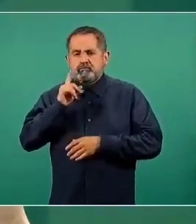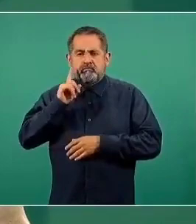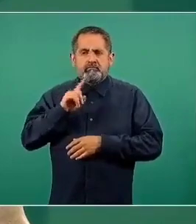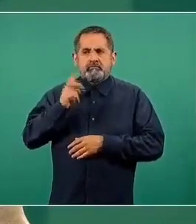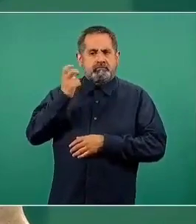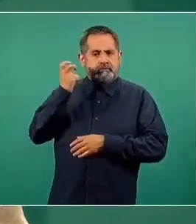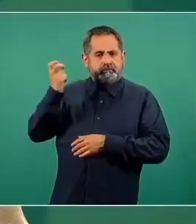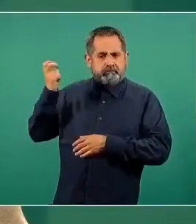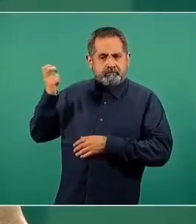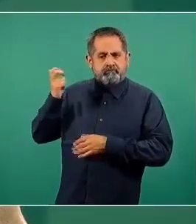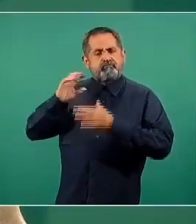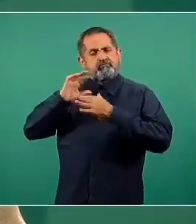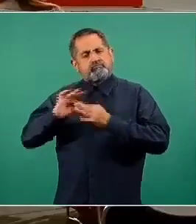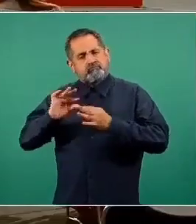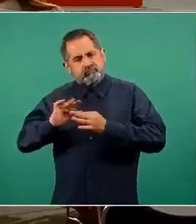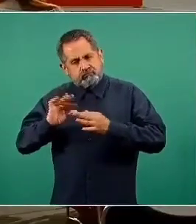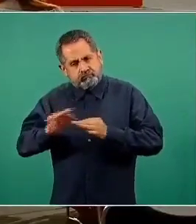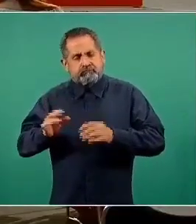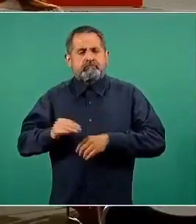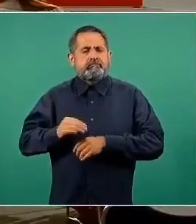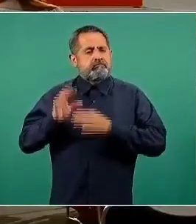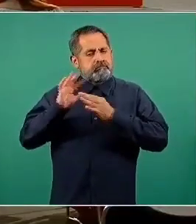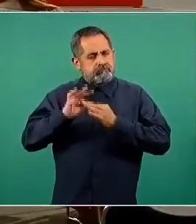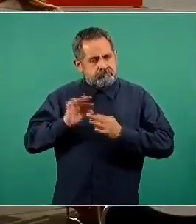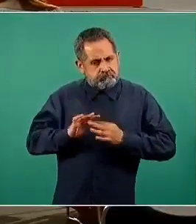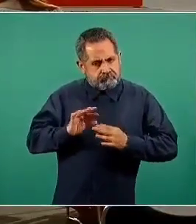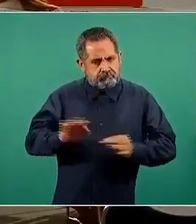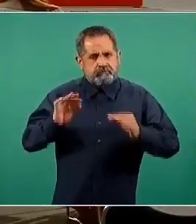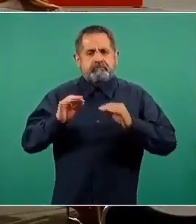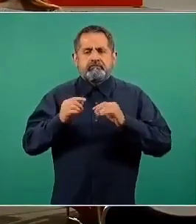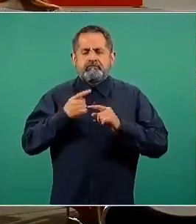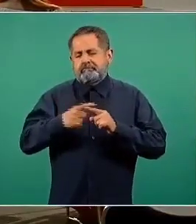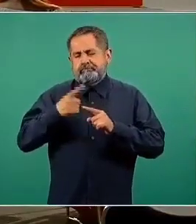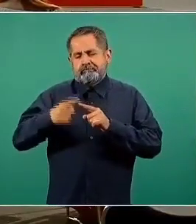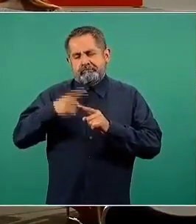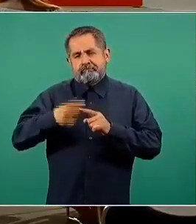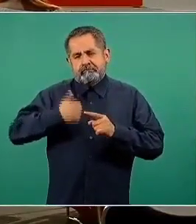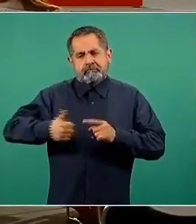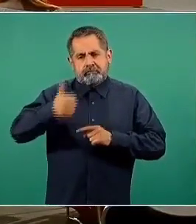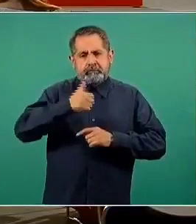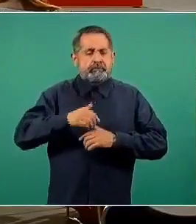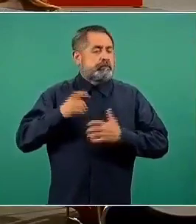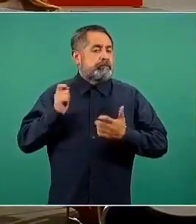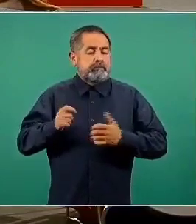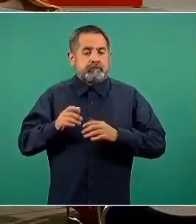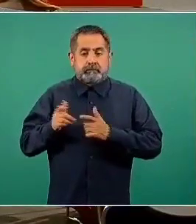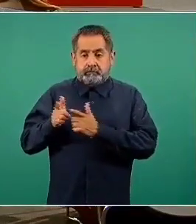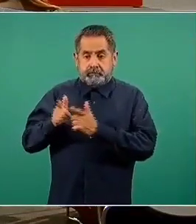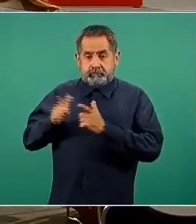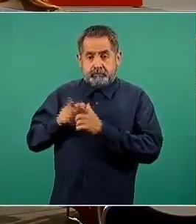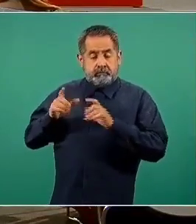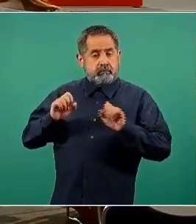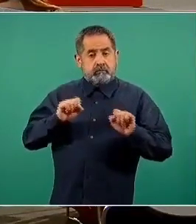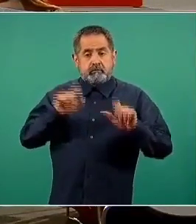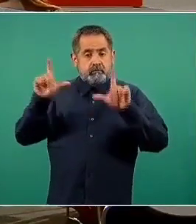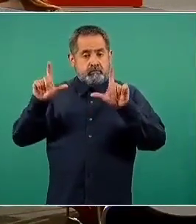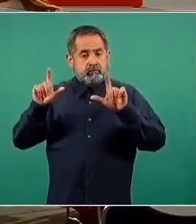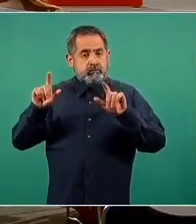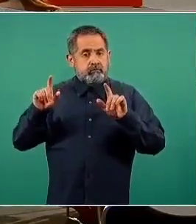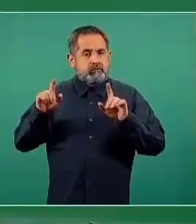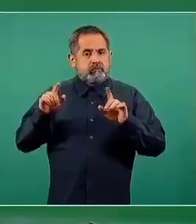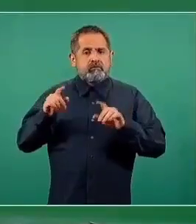ellos directamente comentarán sobre esta experiencia. Solo baste decir que este foro